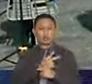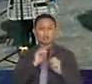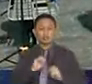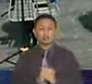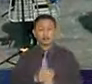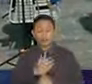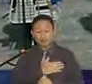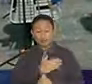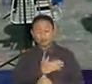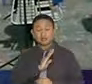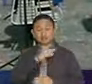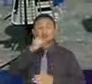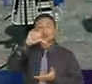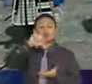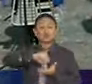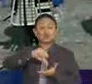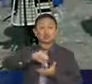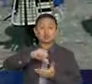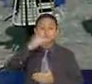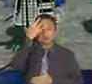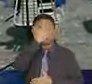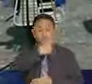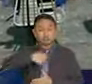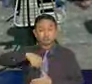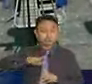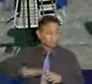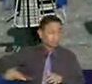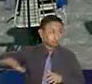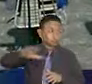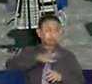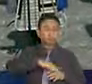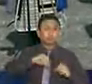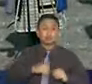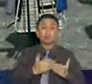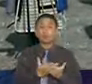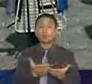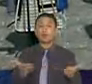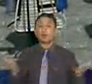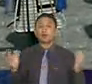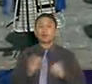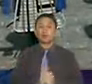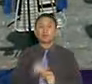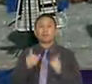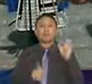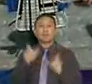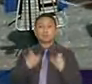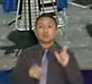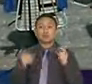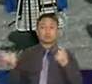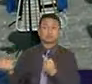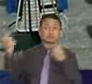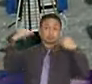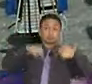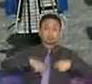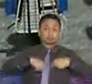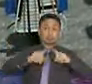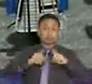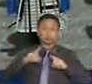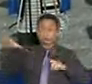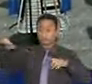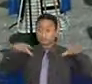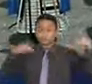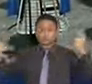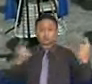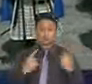nuestra hermosa ciudad esta bella ciudad este bello espacio que nos ha abierto Las puertas a tantas personas nos hemos trasladados de distintas provincias